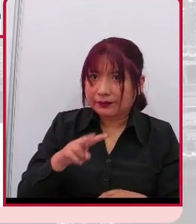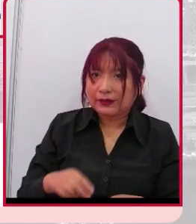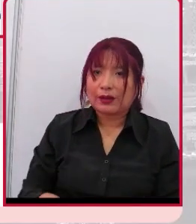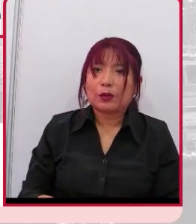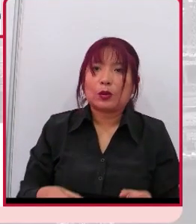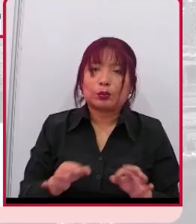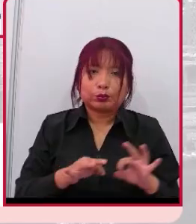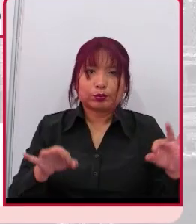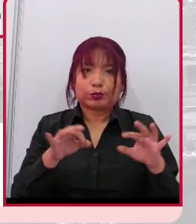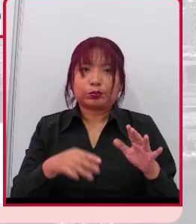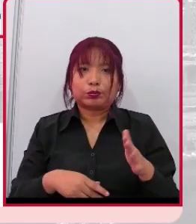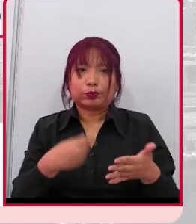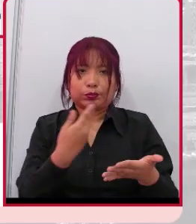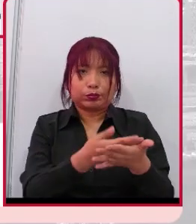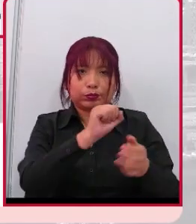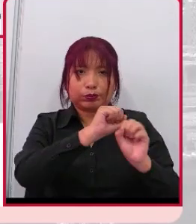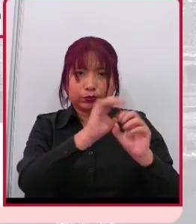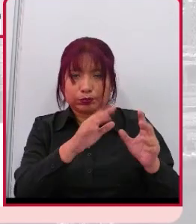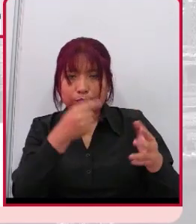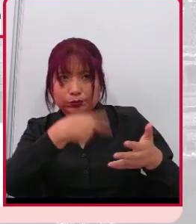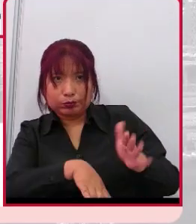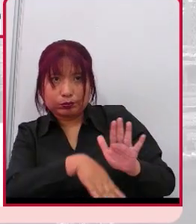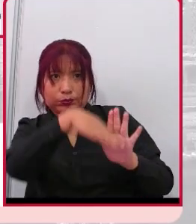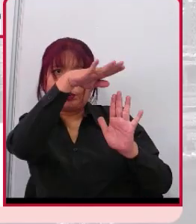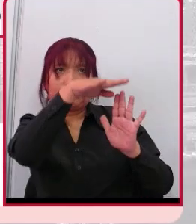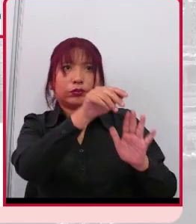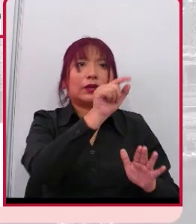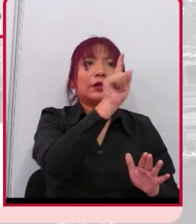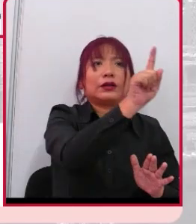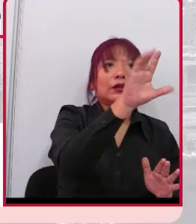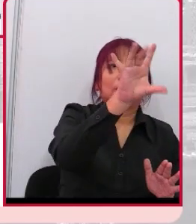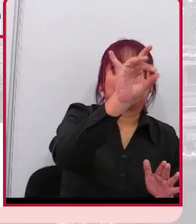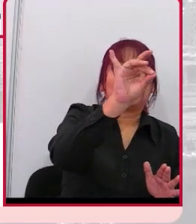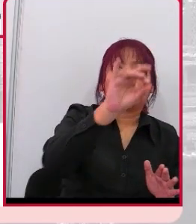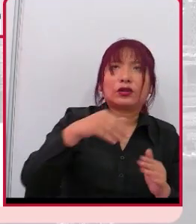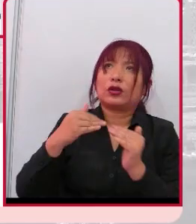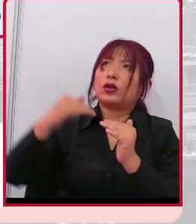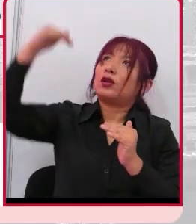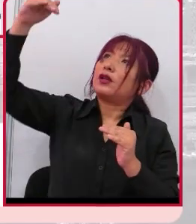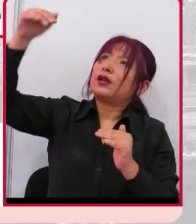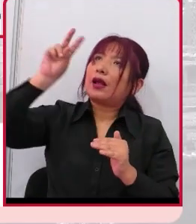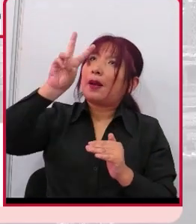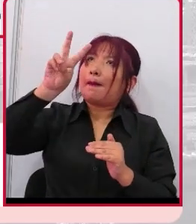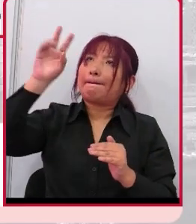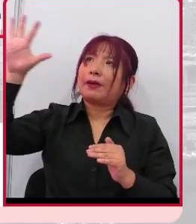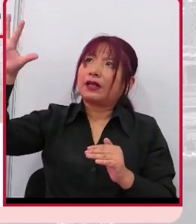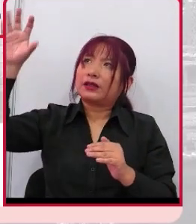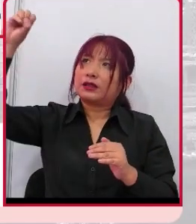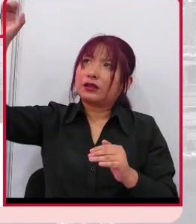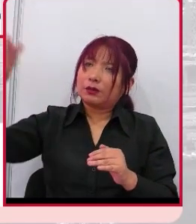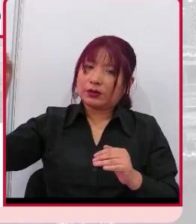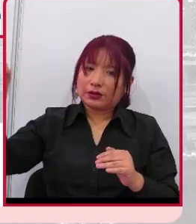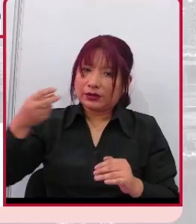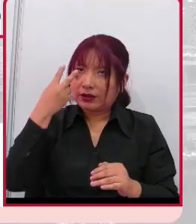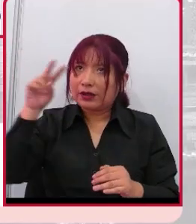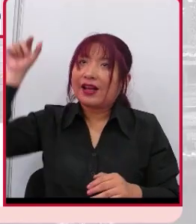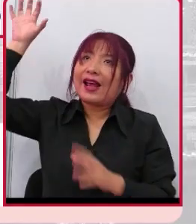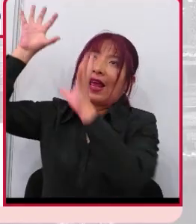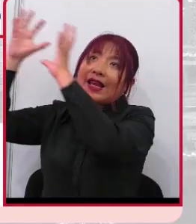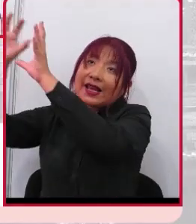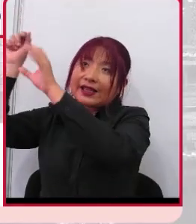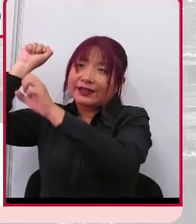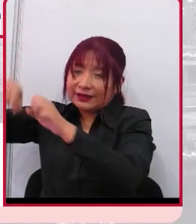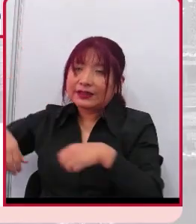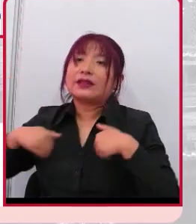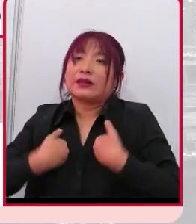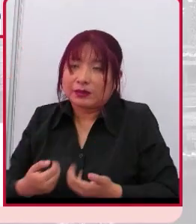calidad era de tan solo 18% y la más alta de 25%. Ahora sí, este concentrado puede ser vendido comercialmente. Y